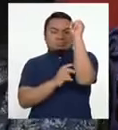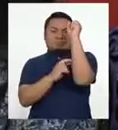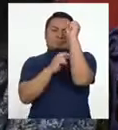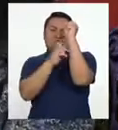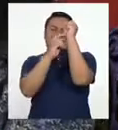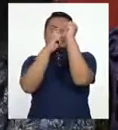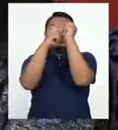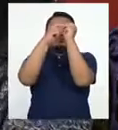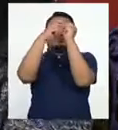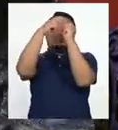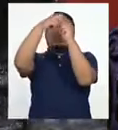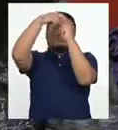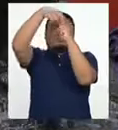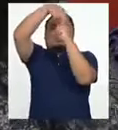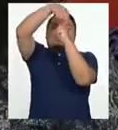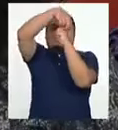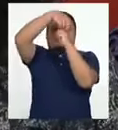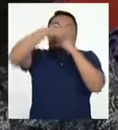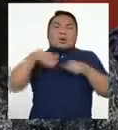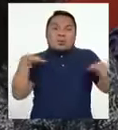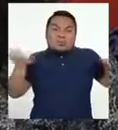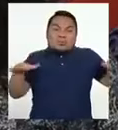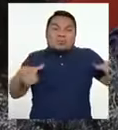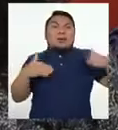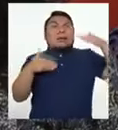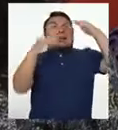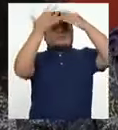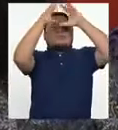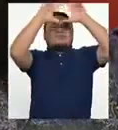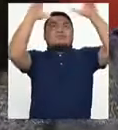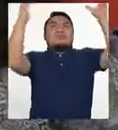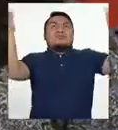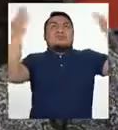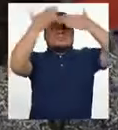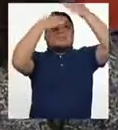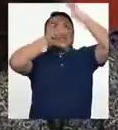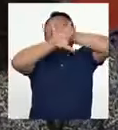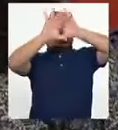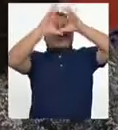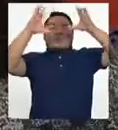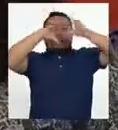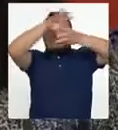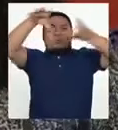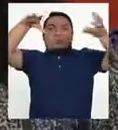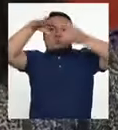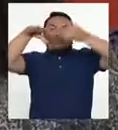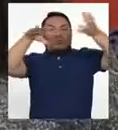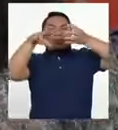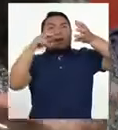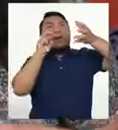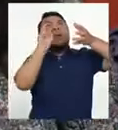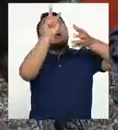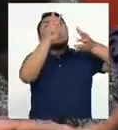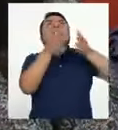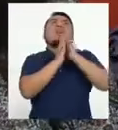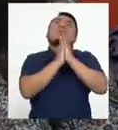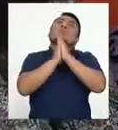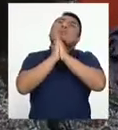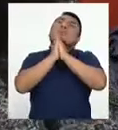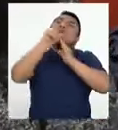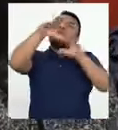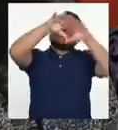y trepó, trepó, trepó hasta que llegó al cielo. Y allí le dijo a la nube: